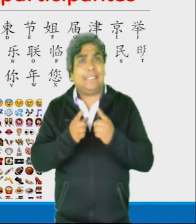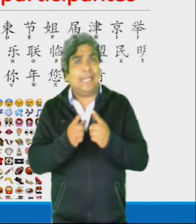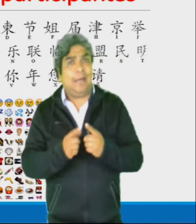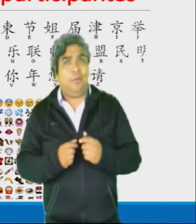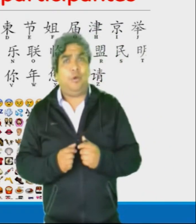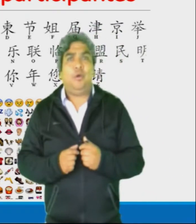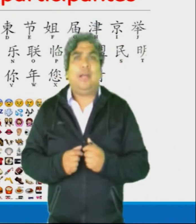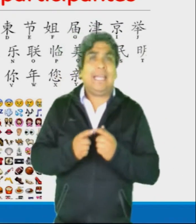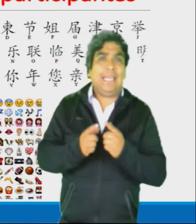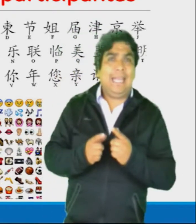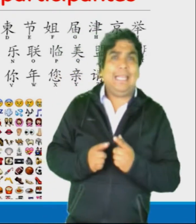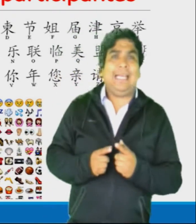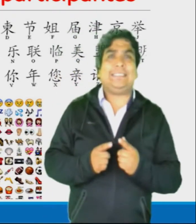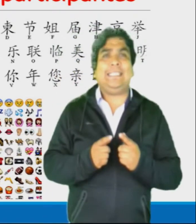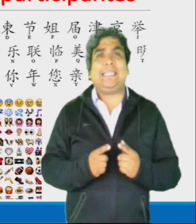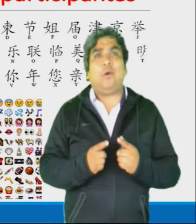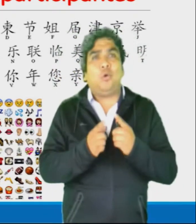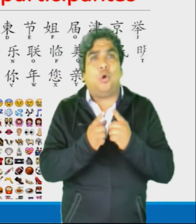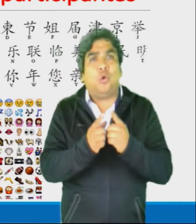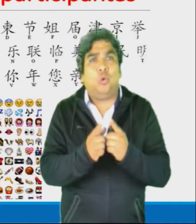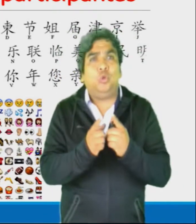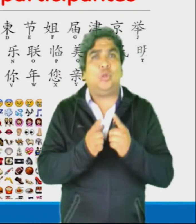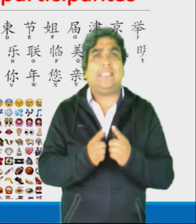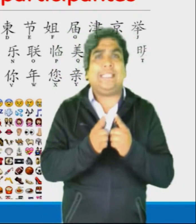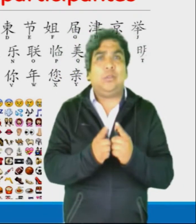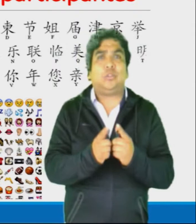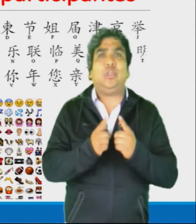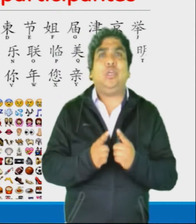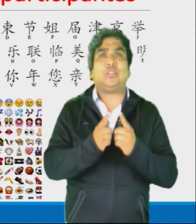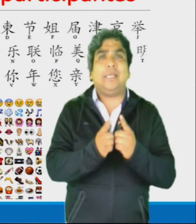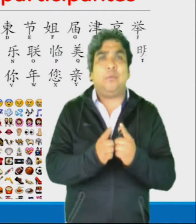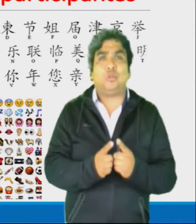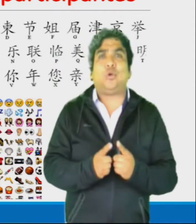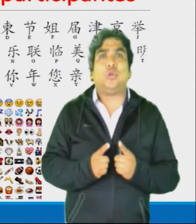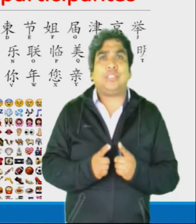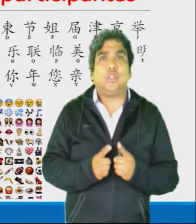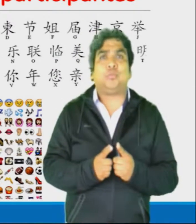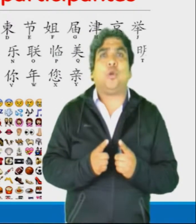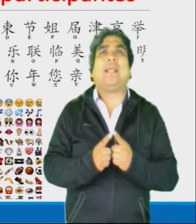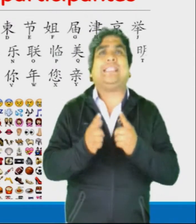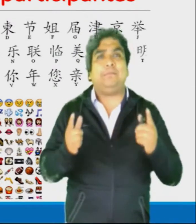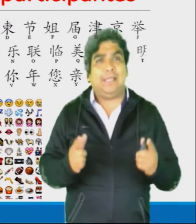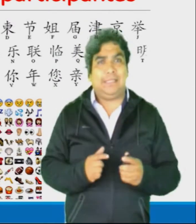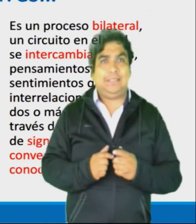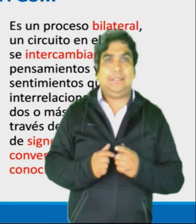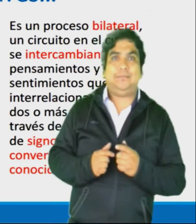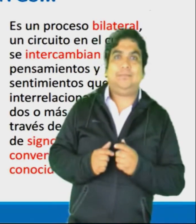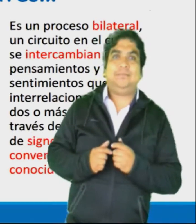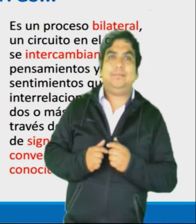Este intercambio requiere de que exista un conjunto de signos y o símbolos conocidos por los